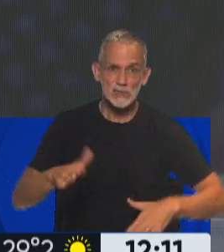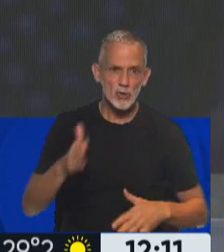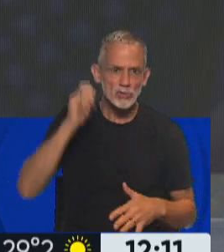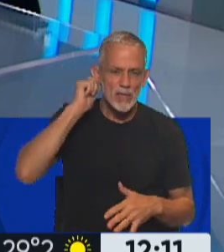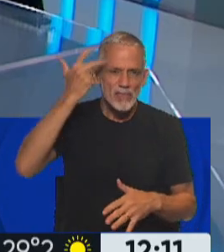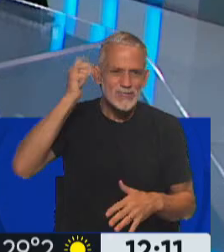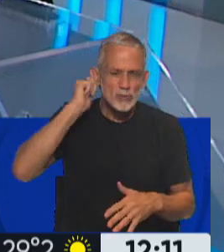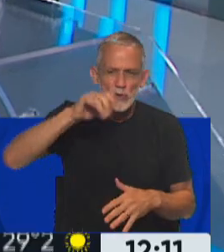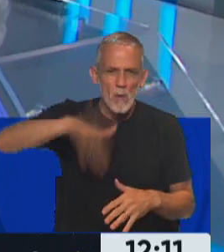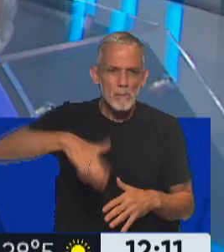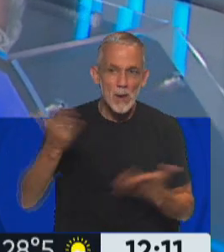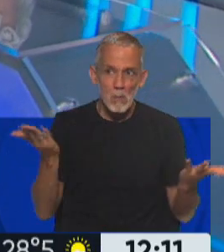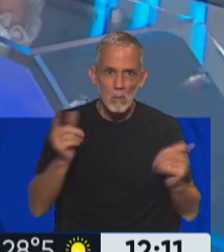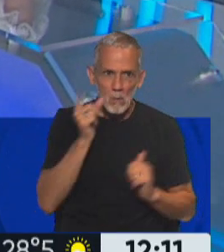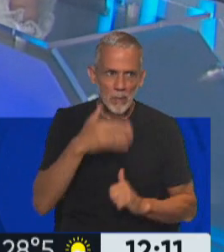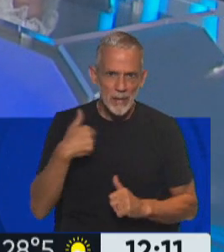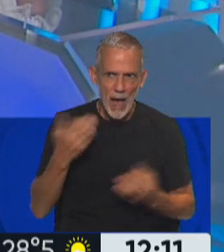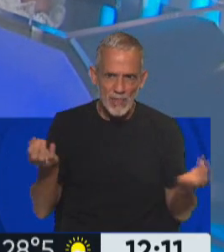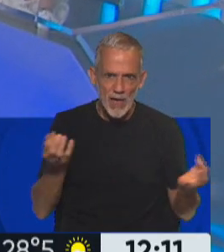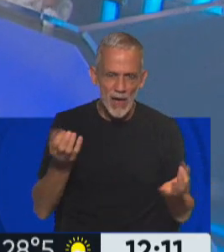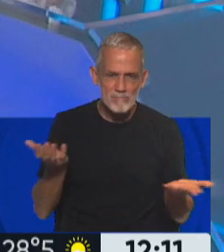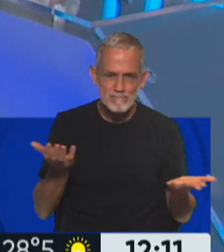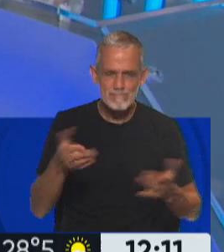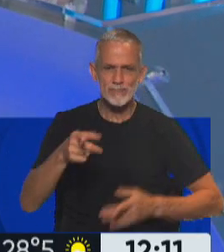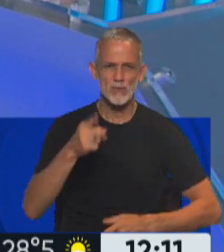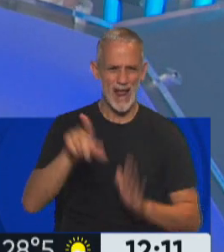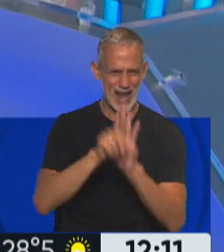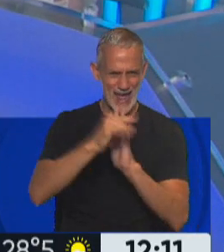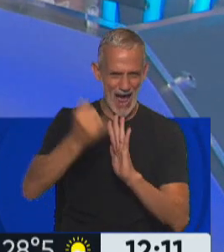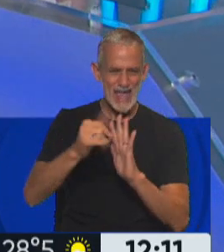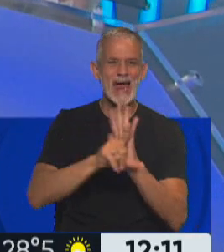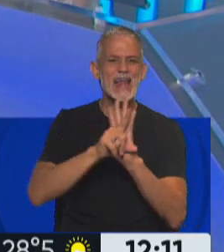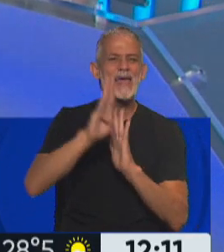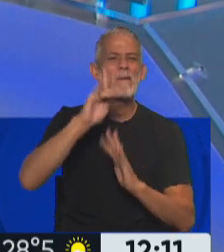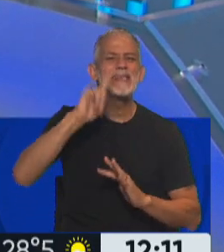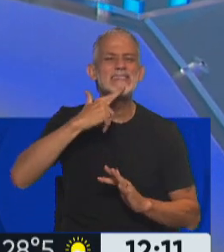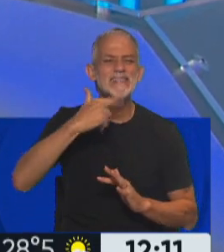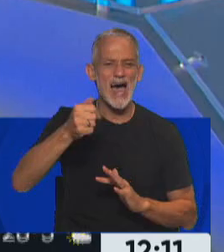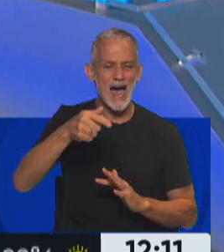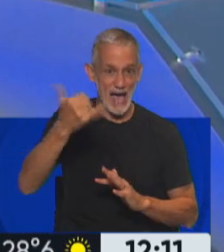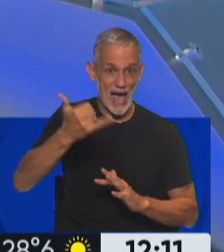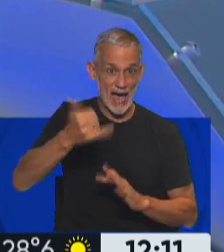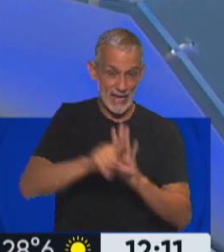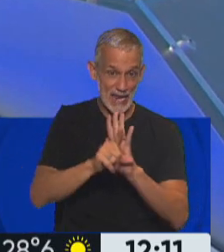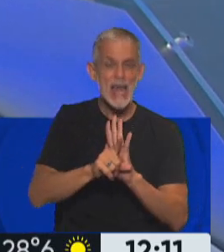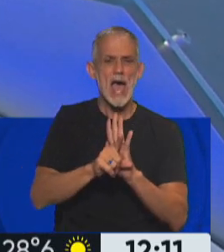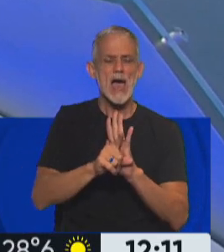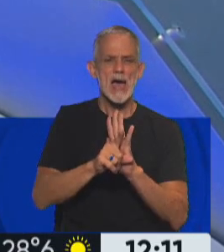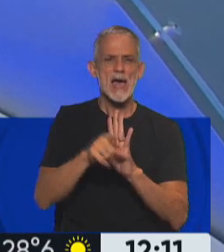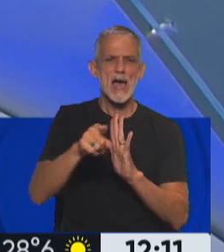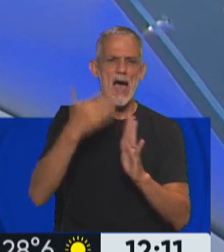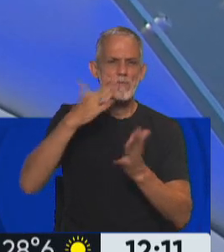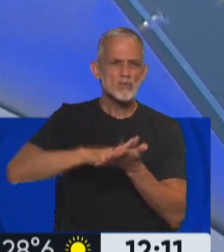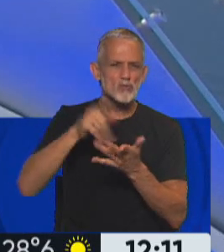de 18 años que se quedaron sin familia. Ahora, hay una ley en la Argentina que es la Ley Brisa, y es una ley que contempla